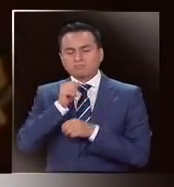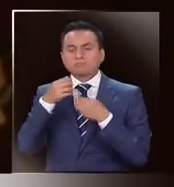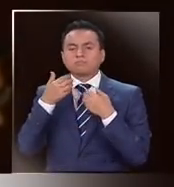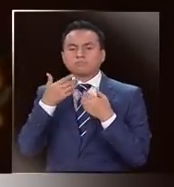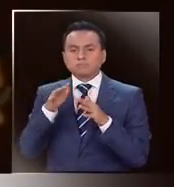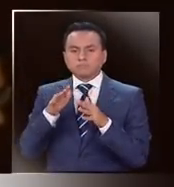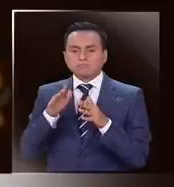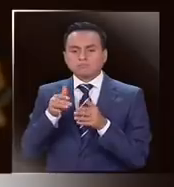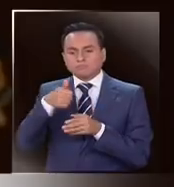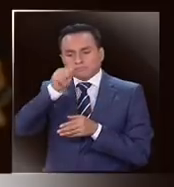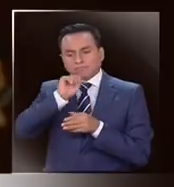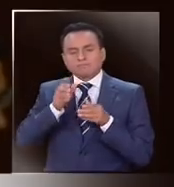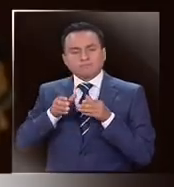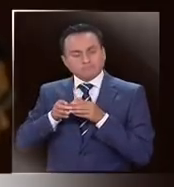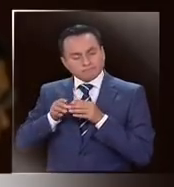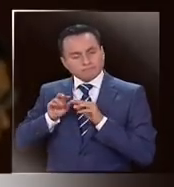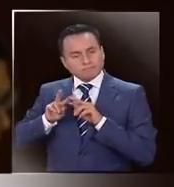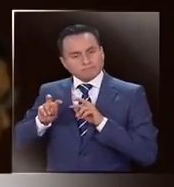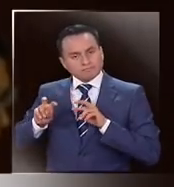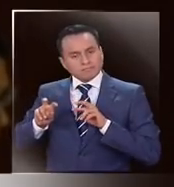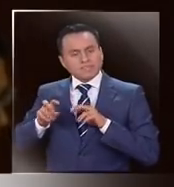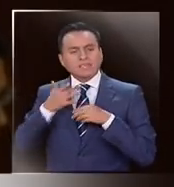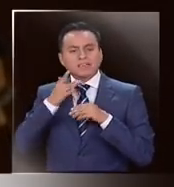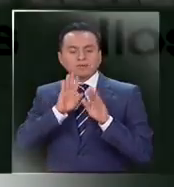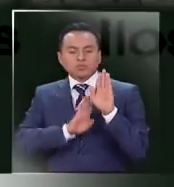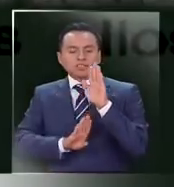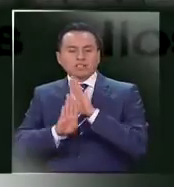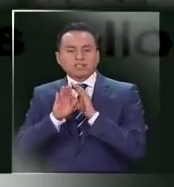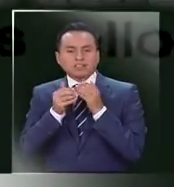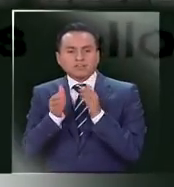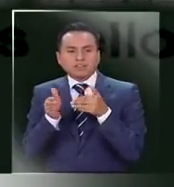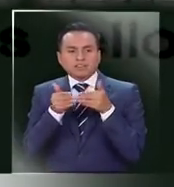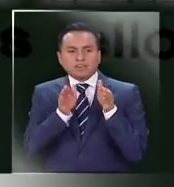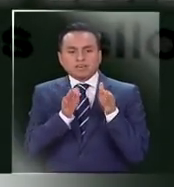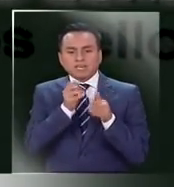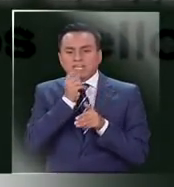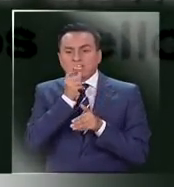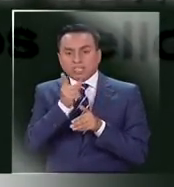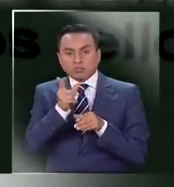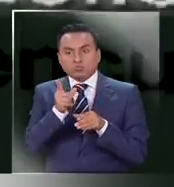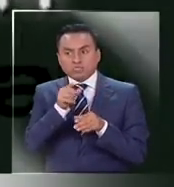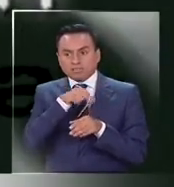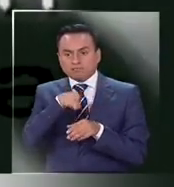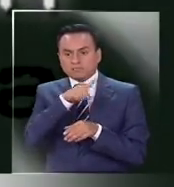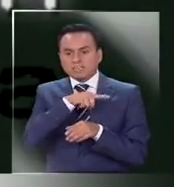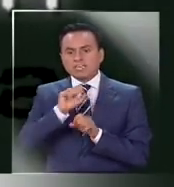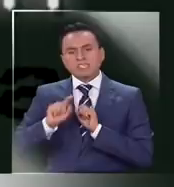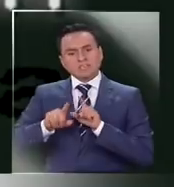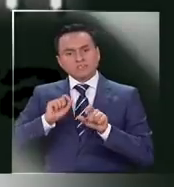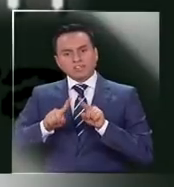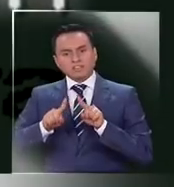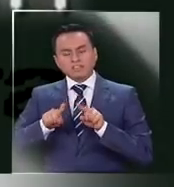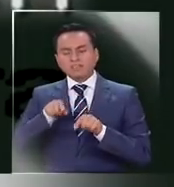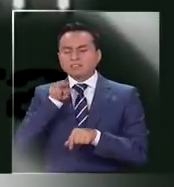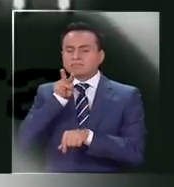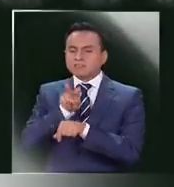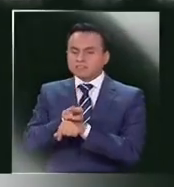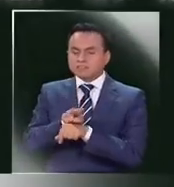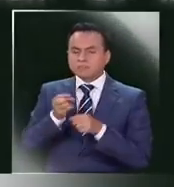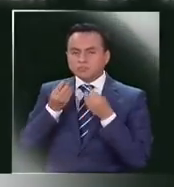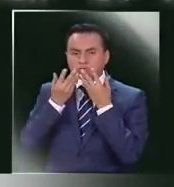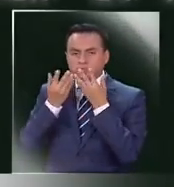con total reserva para proteger la libertad de quienes denuncian, defienden y dan